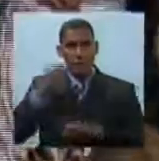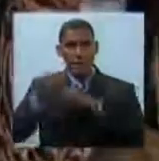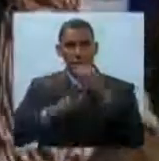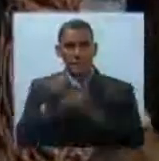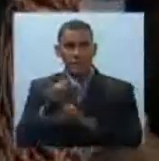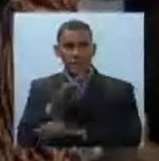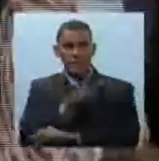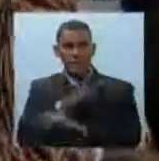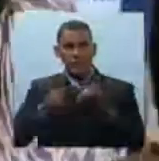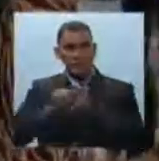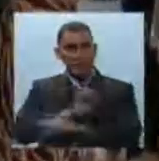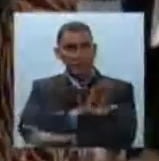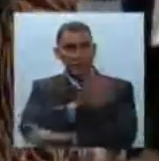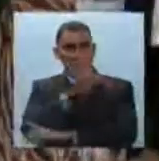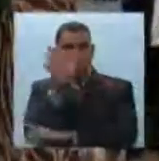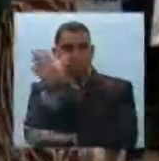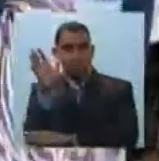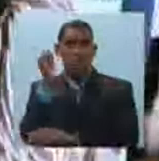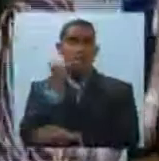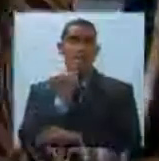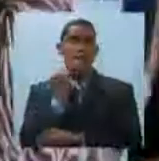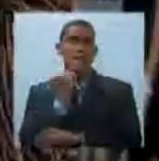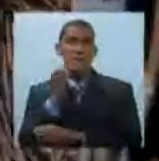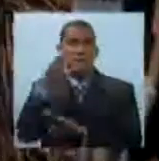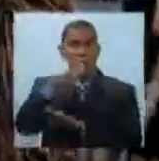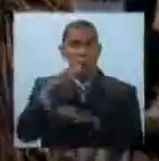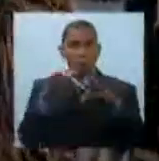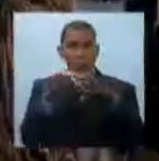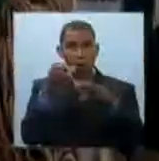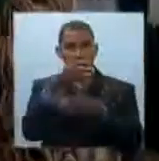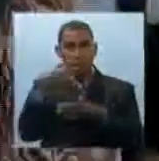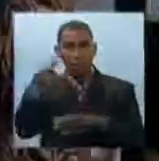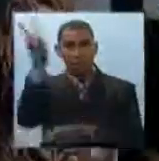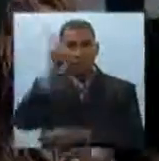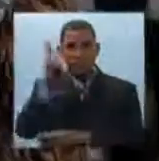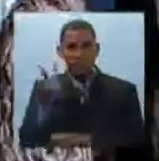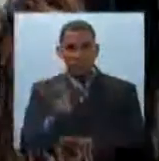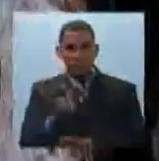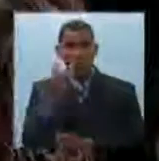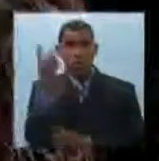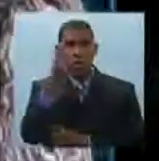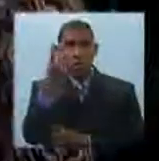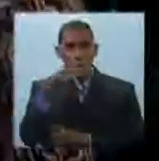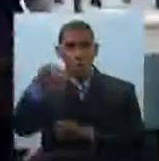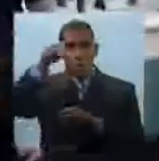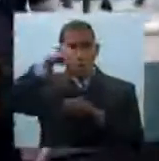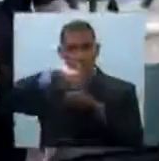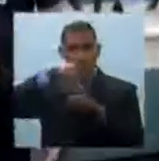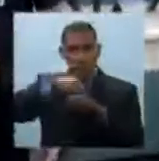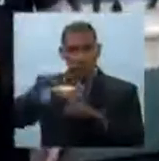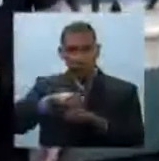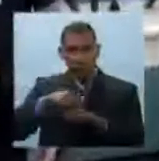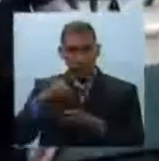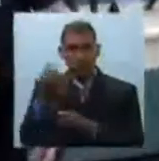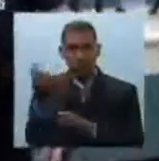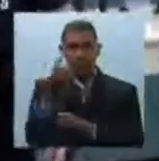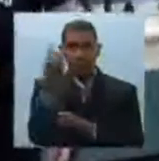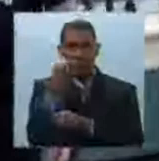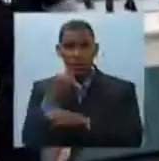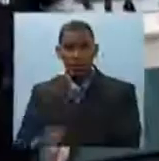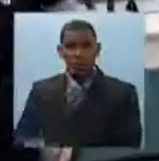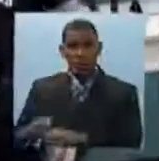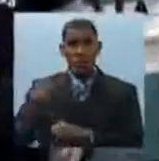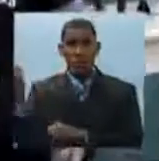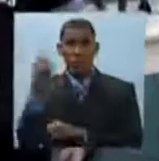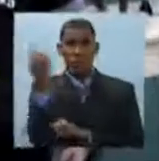Centro Sambil Valencia, fueron exaltados al Salón de la Fama del Béisbol Venezolano dos nuevos integrantes. Se trata del primer jonronero de la